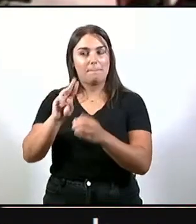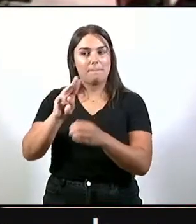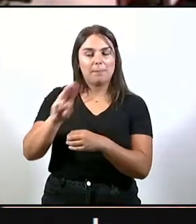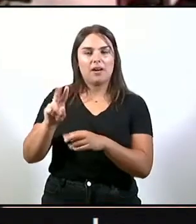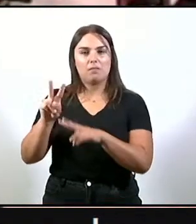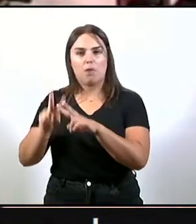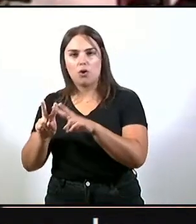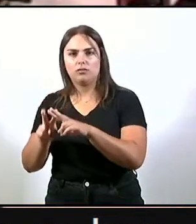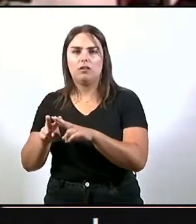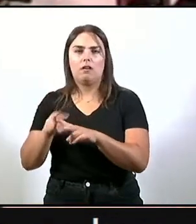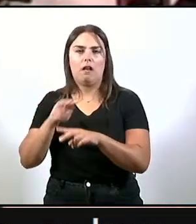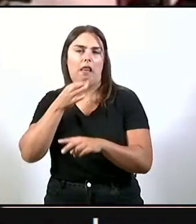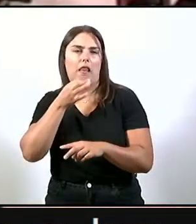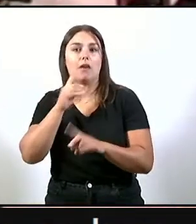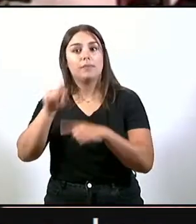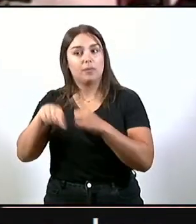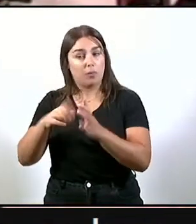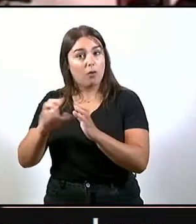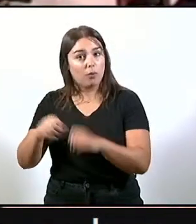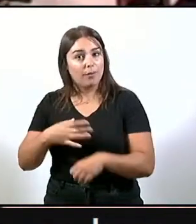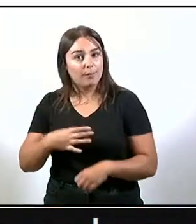diciendo, pudieran llegar a un acuerdo?